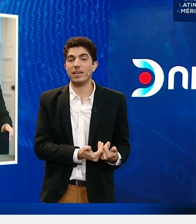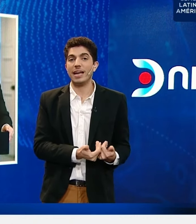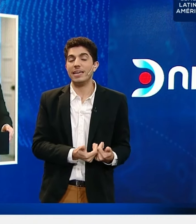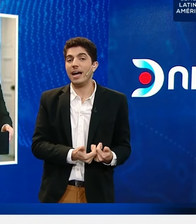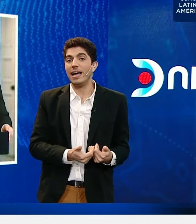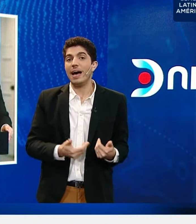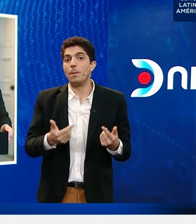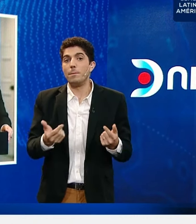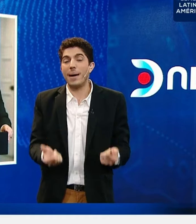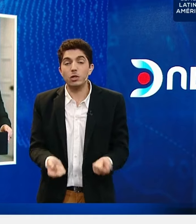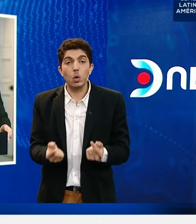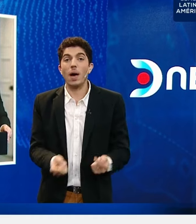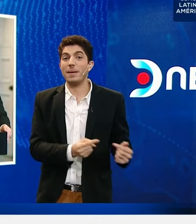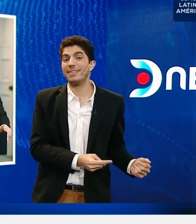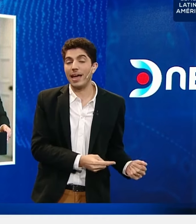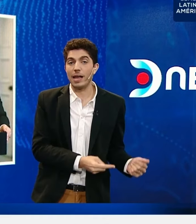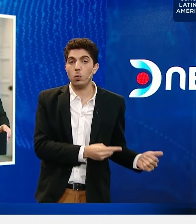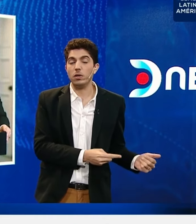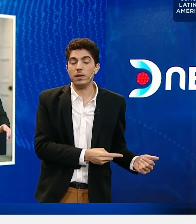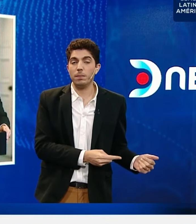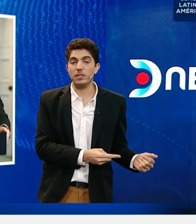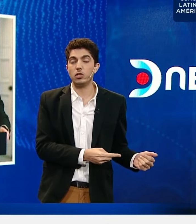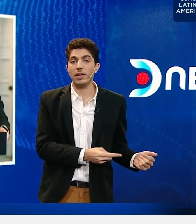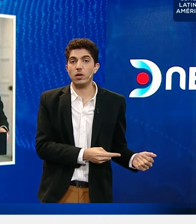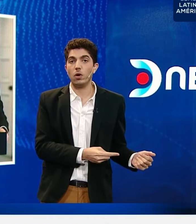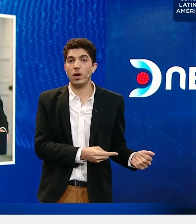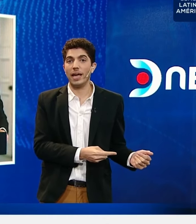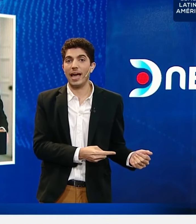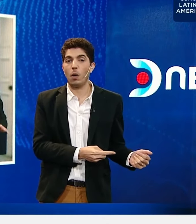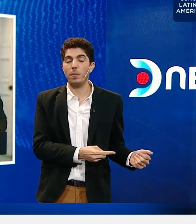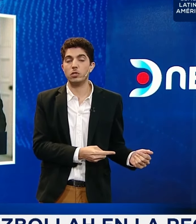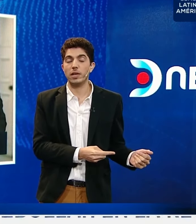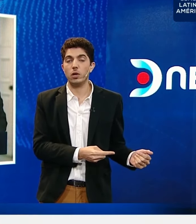ya la fiscalía, mandó a matar a un prisionero,